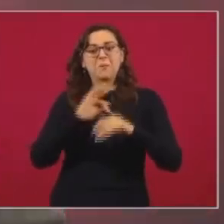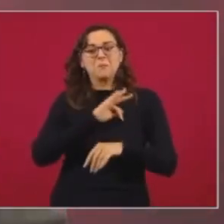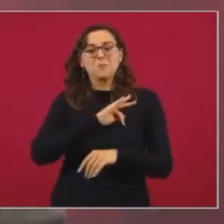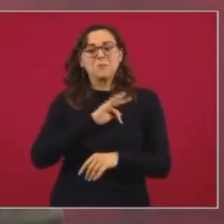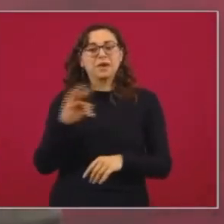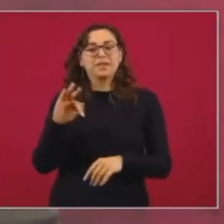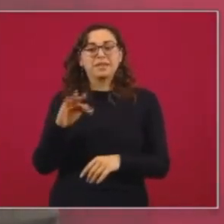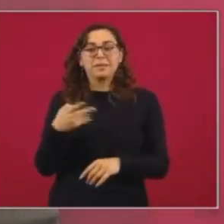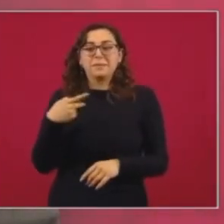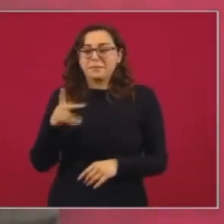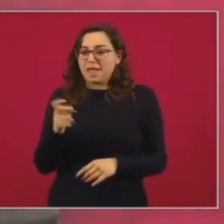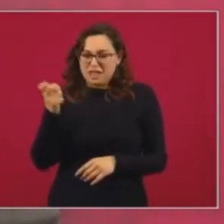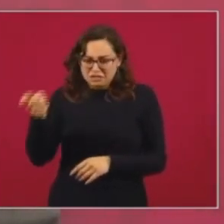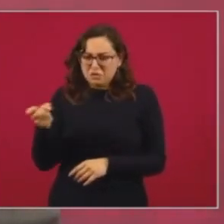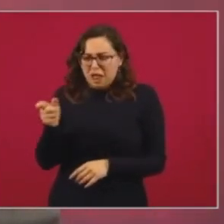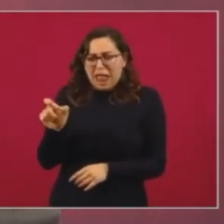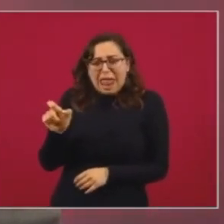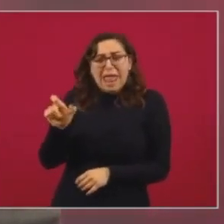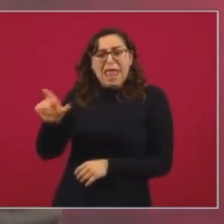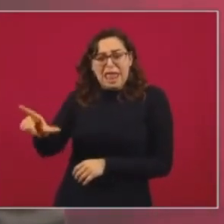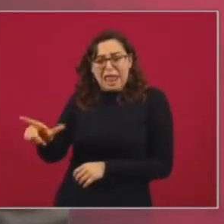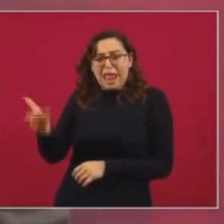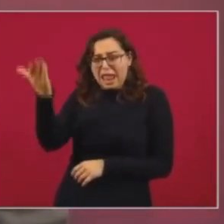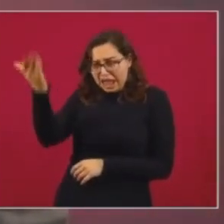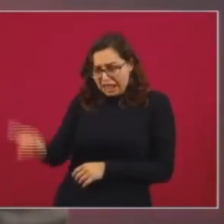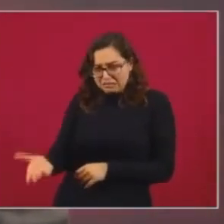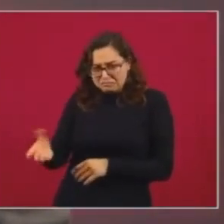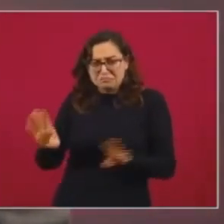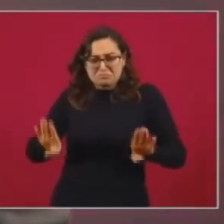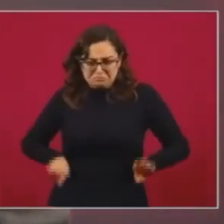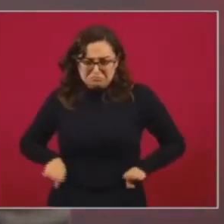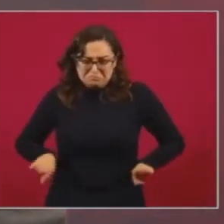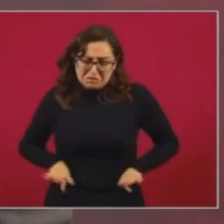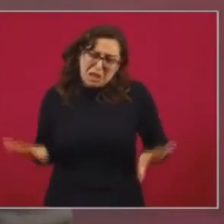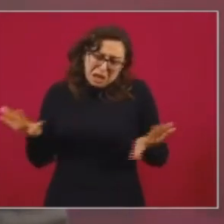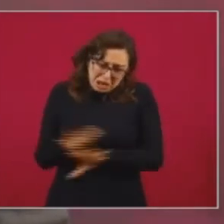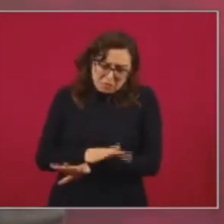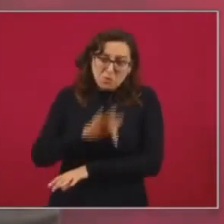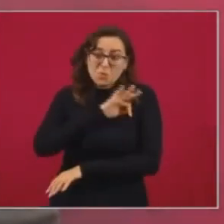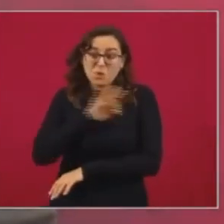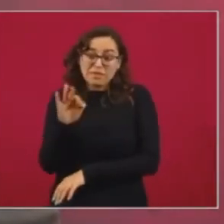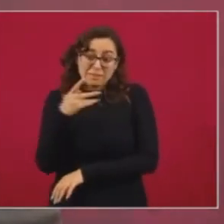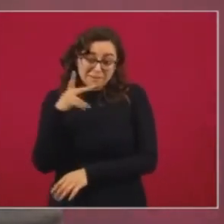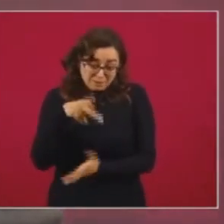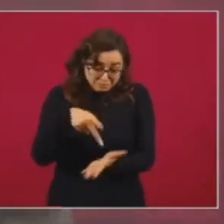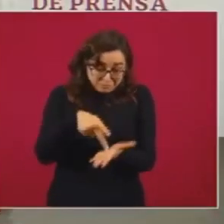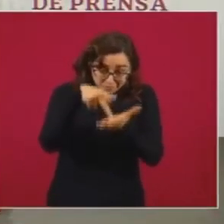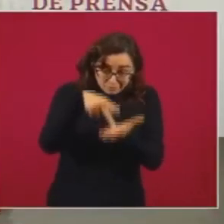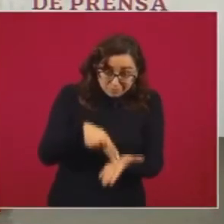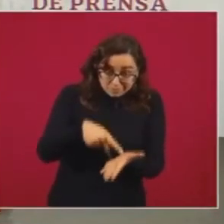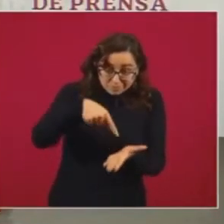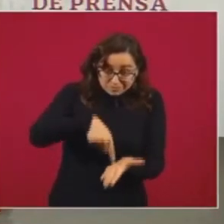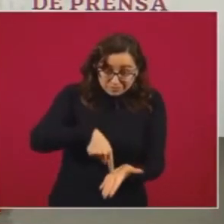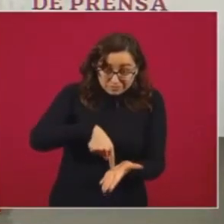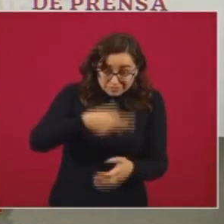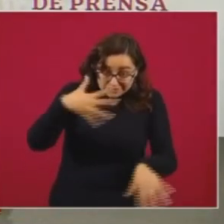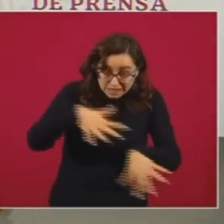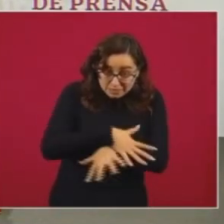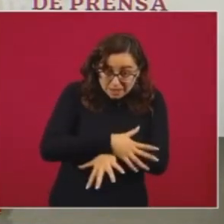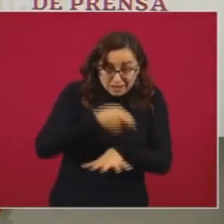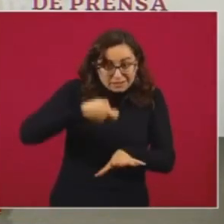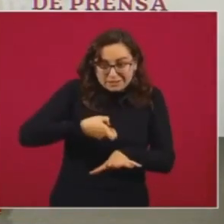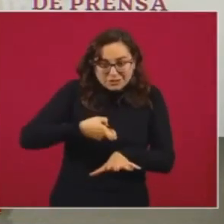es que se modifique la báscula. Porque si se altera la báscula, entonces el instrumento objetivo ya no nos sirve de